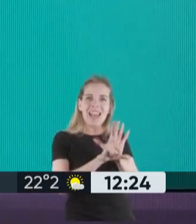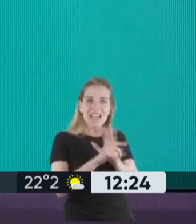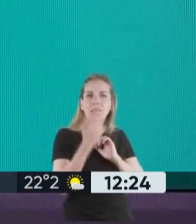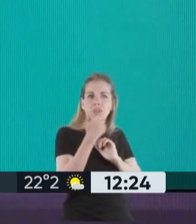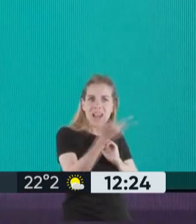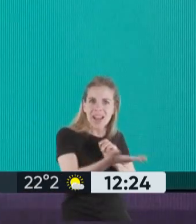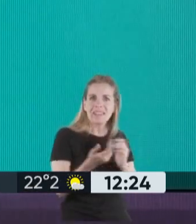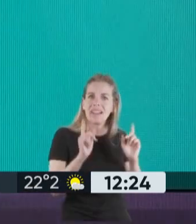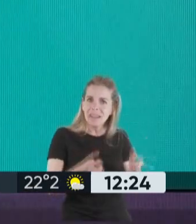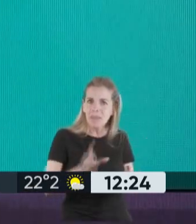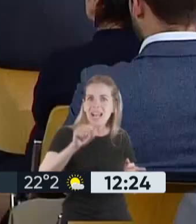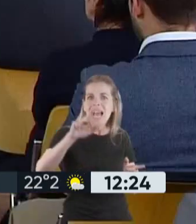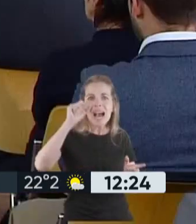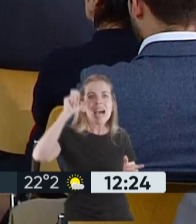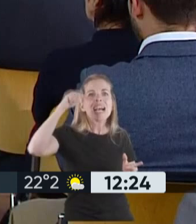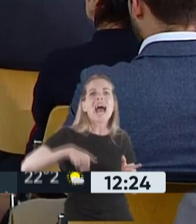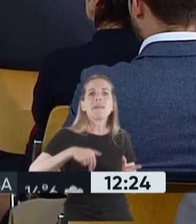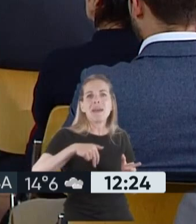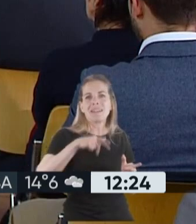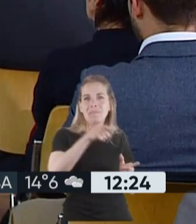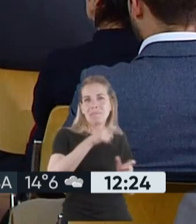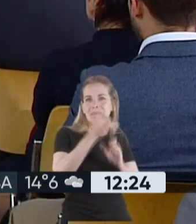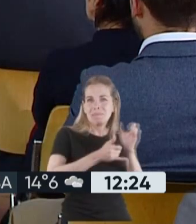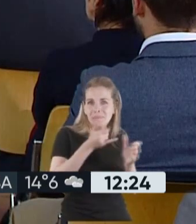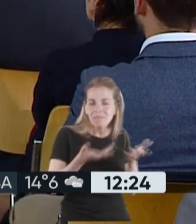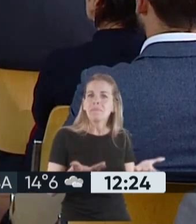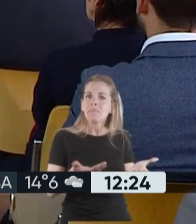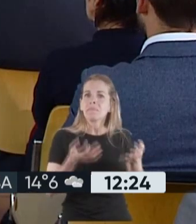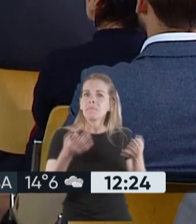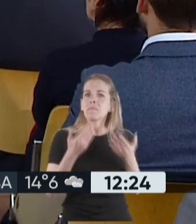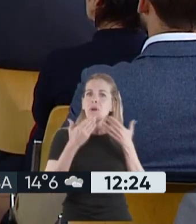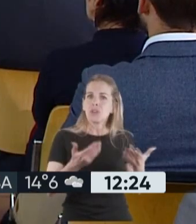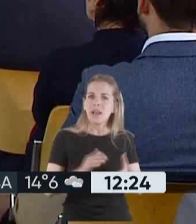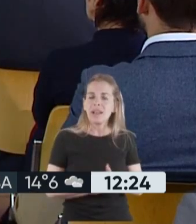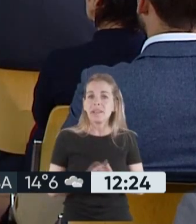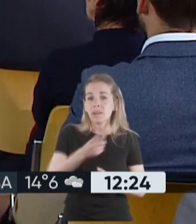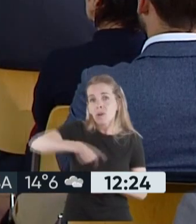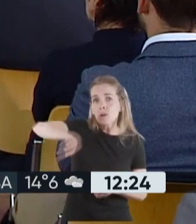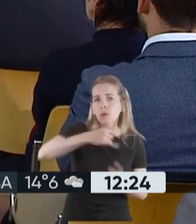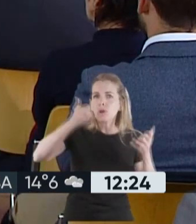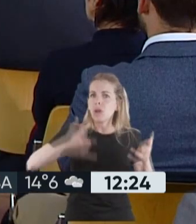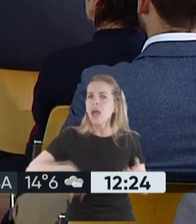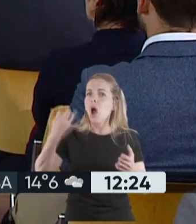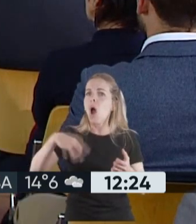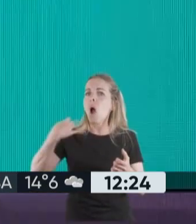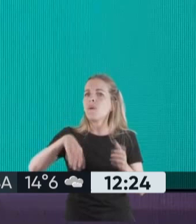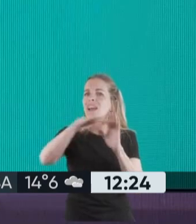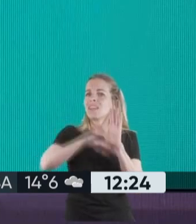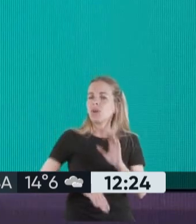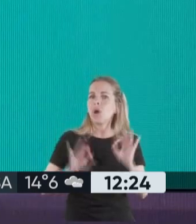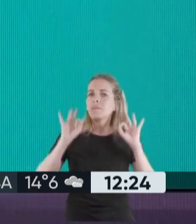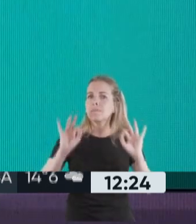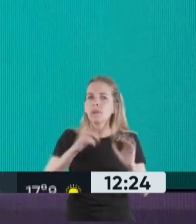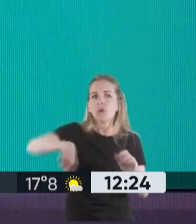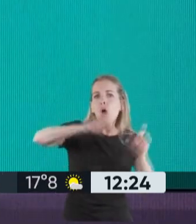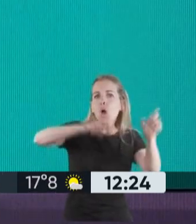por darnos tu mensaje aleccionador. Nosotros tenemos deberes que cumplir como ciudadanos